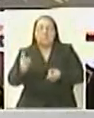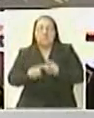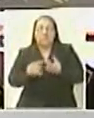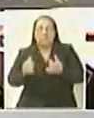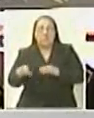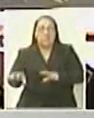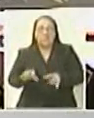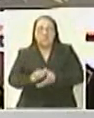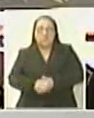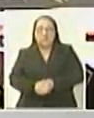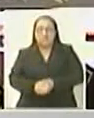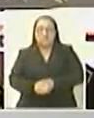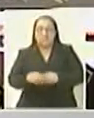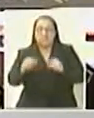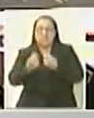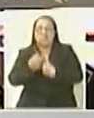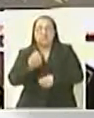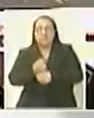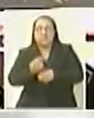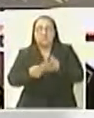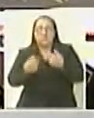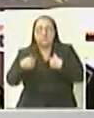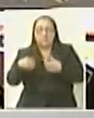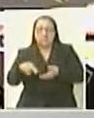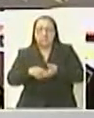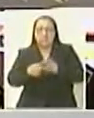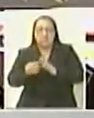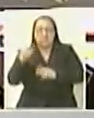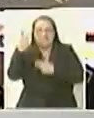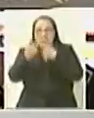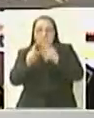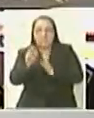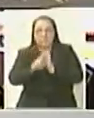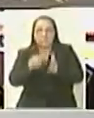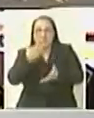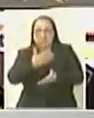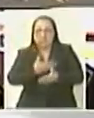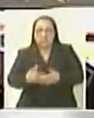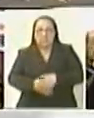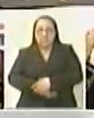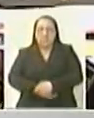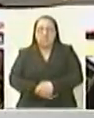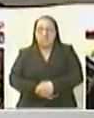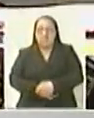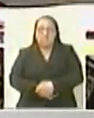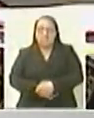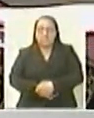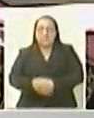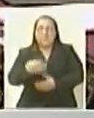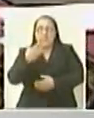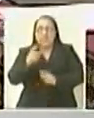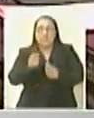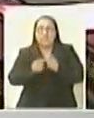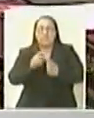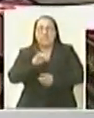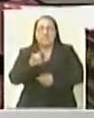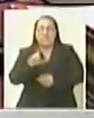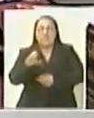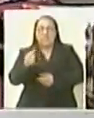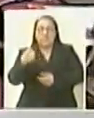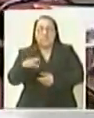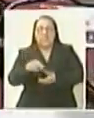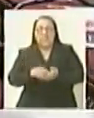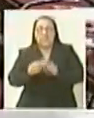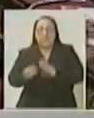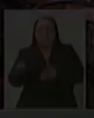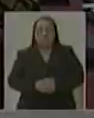se realiza y además los grupos de trabajo que deben de visitar a esta región Gracias presidente Gracias congresista julka Sí eso ya